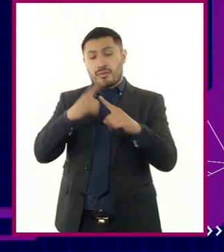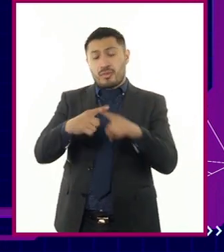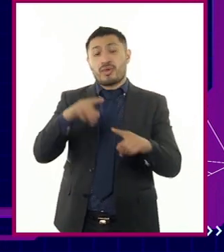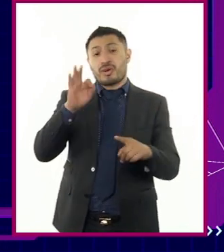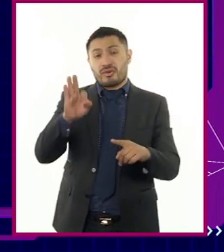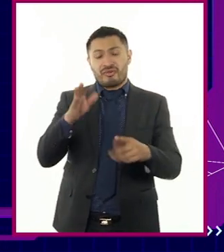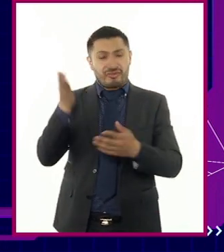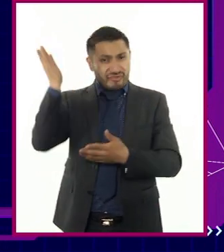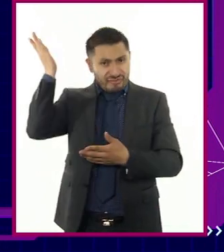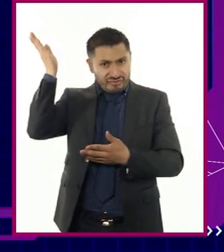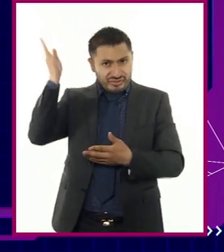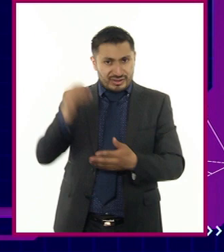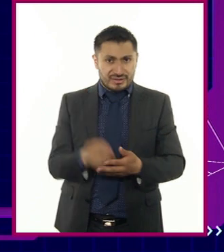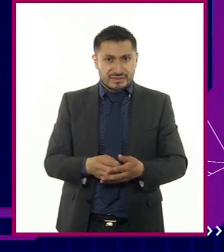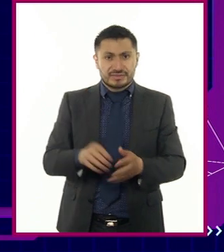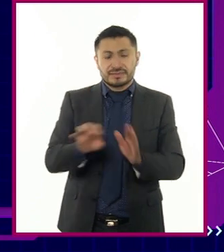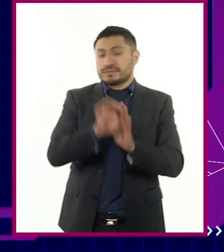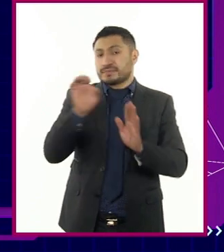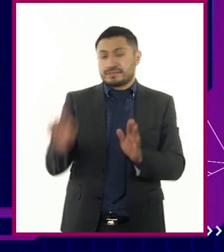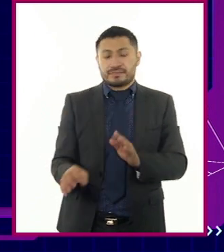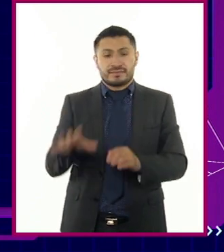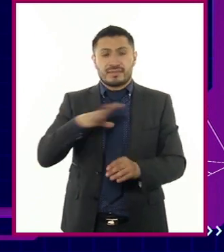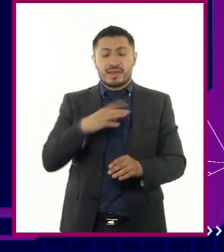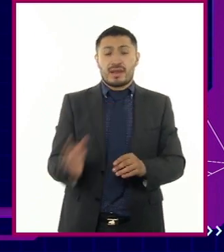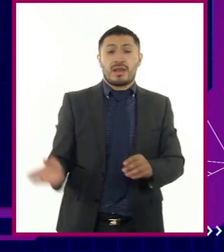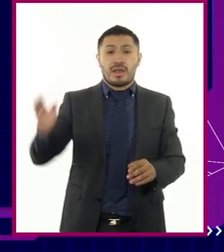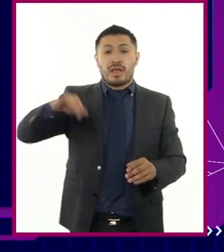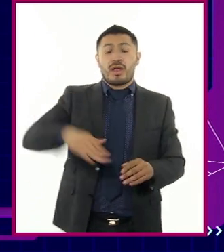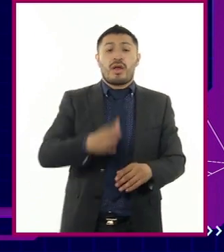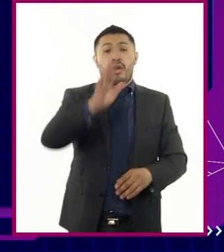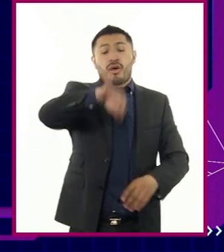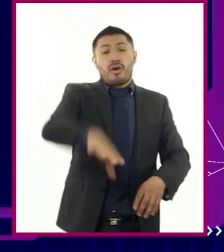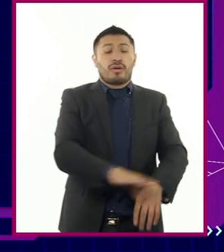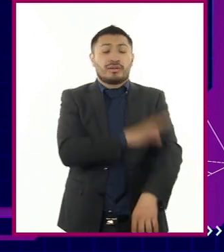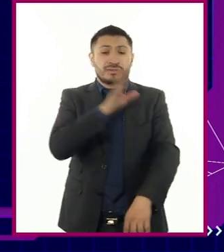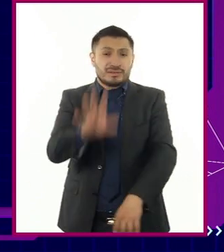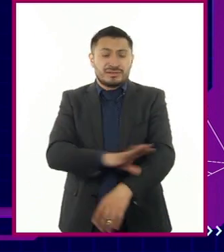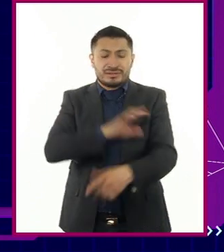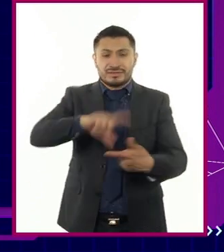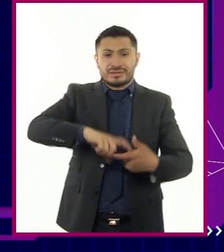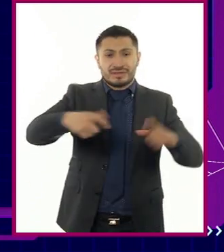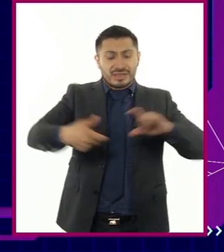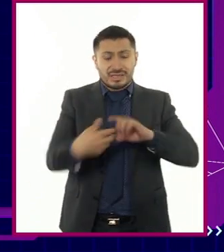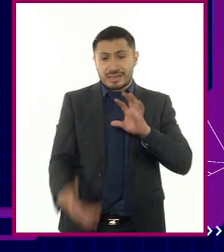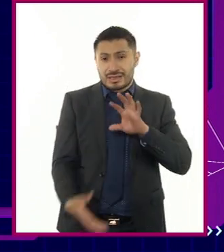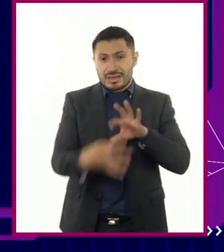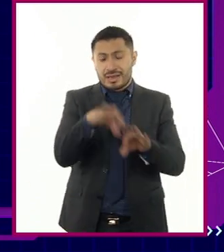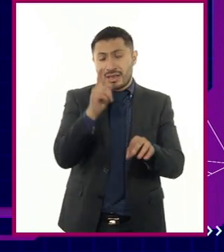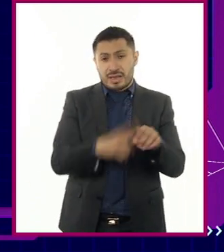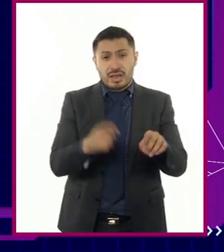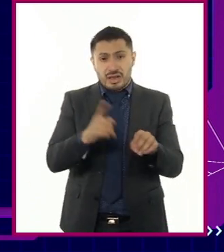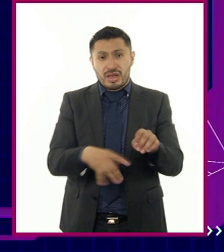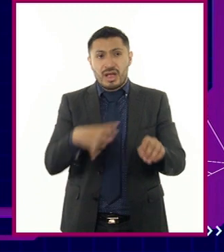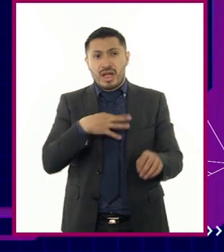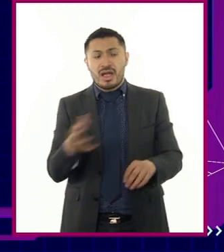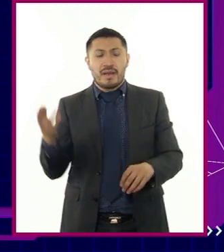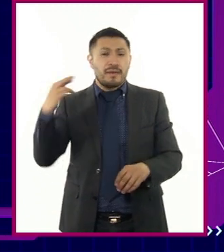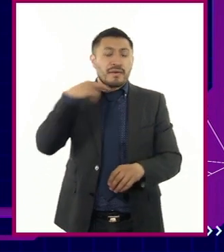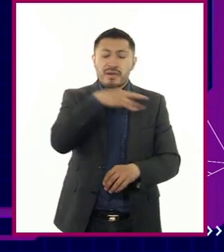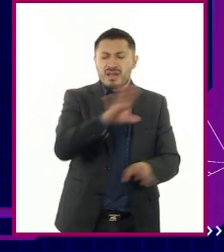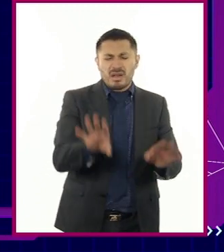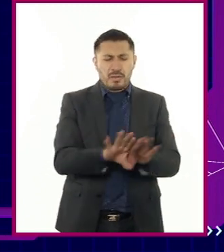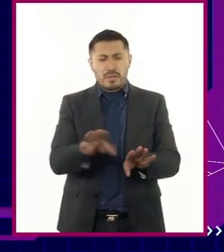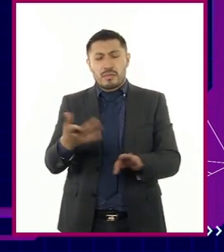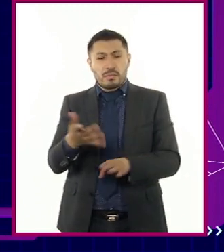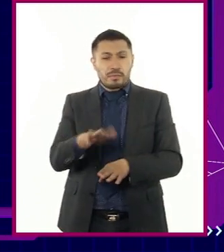caso, como hablamos de las ondas electromagnéticas relacionadas a los colores, estas tienen una velocidad aproximada a